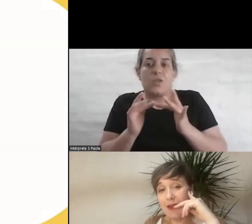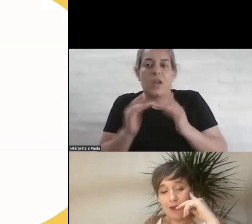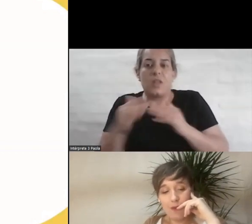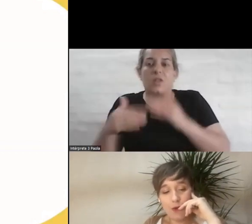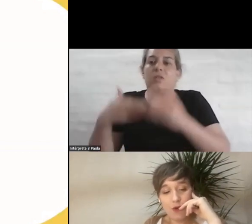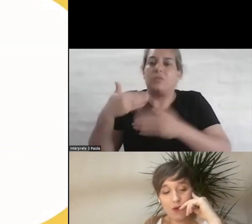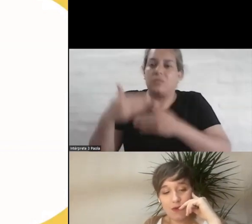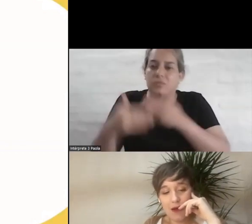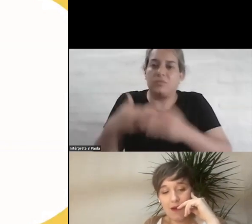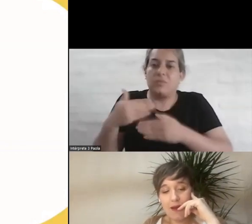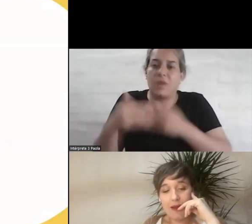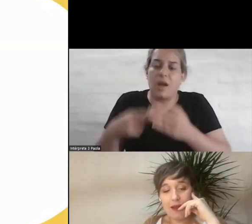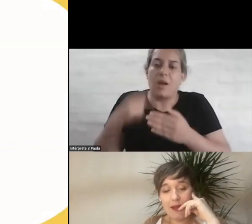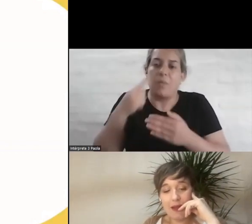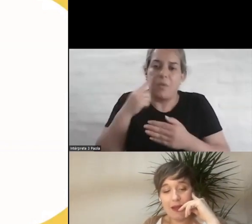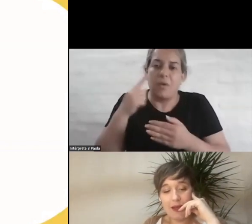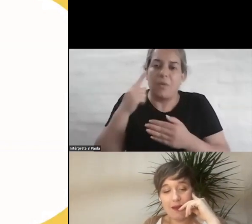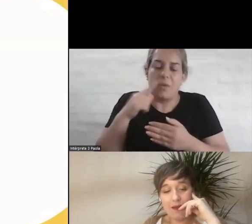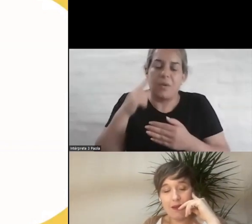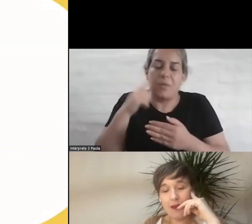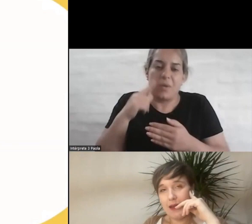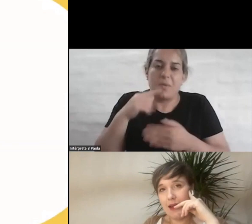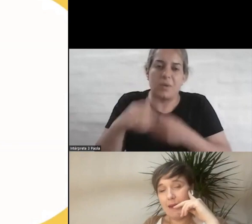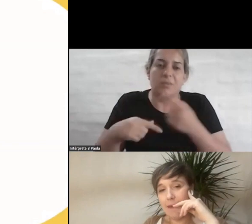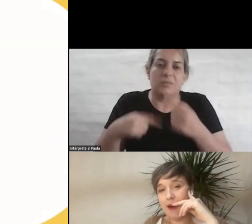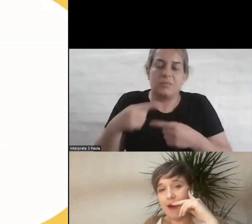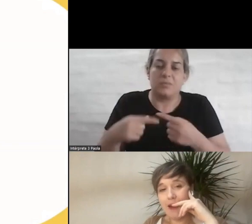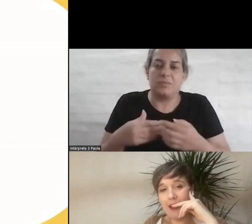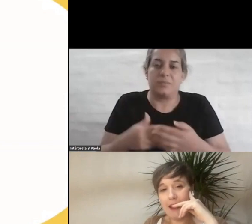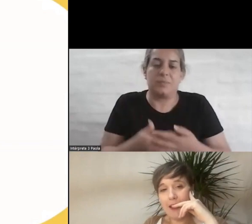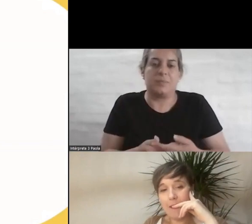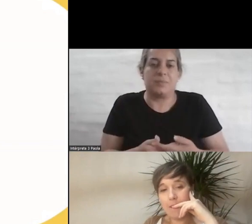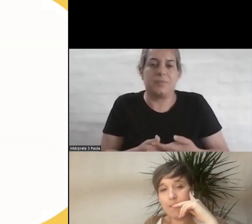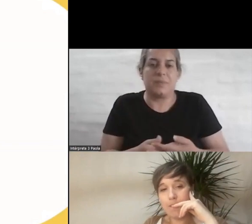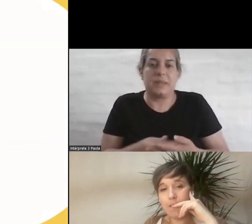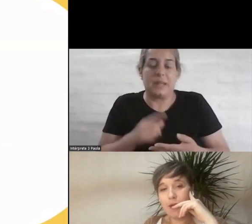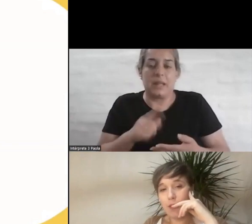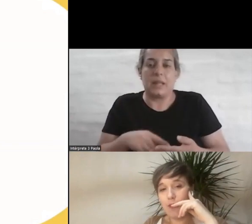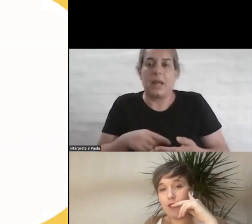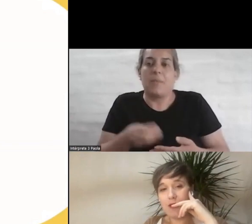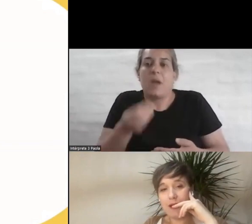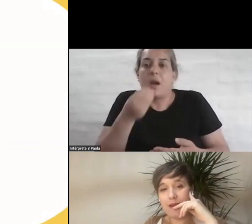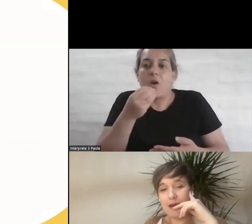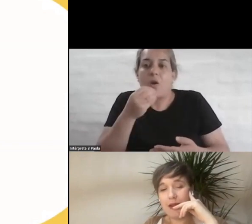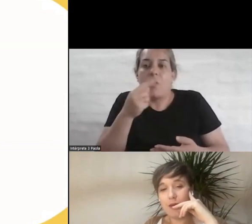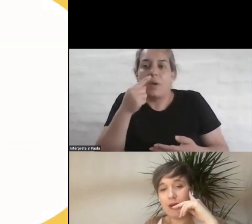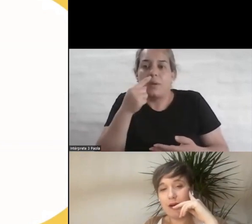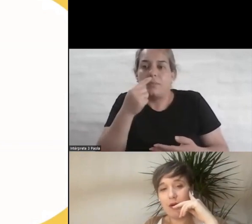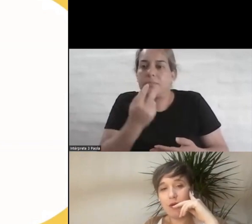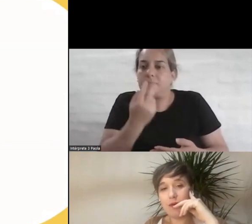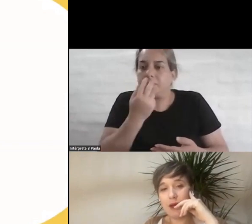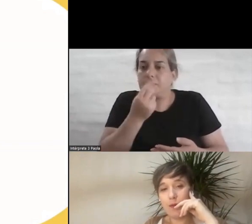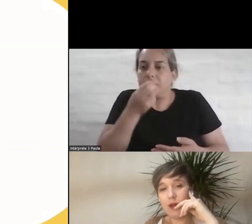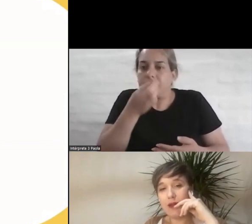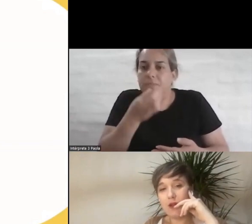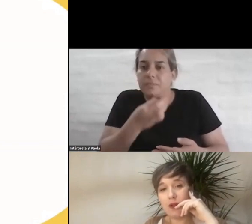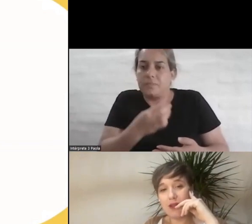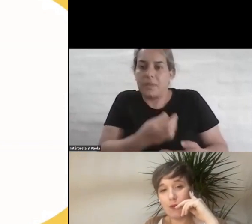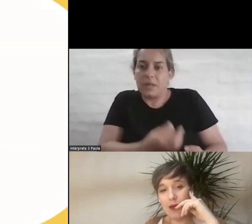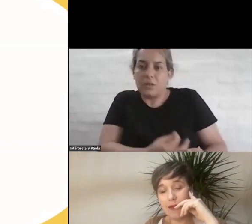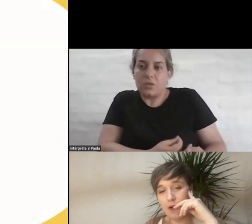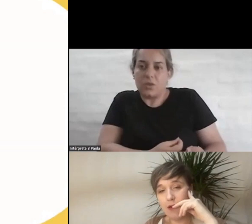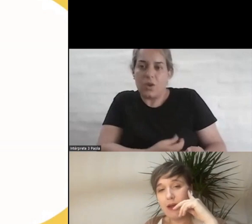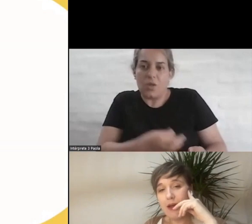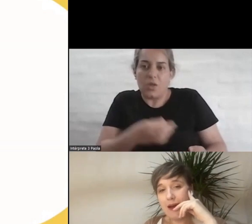la alimentación por sonda y la mamá bueno, pues realiza un trabajo muy intenso